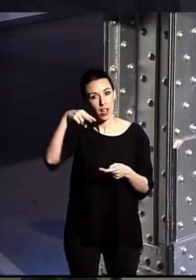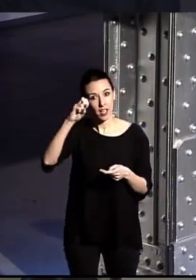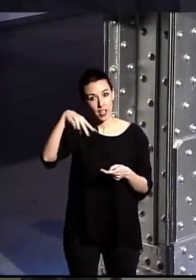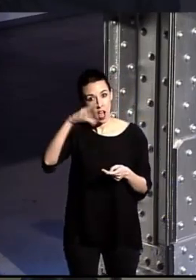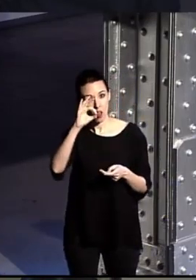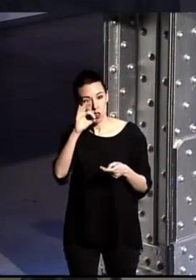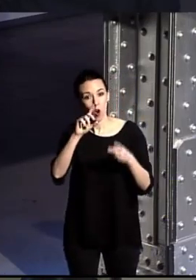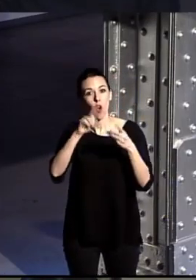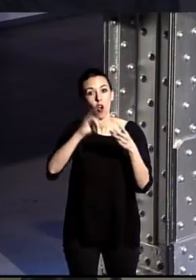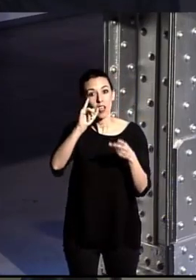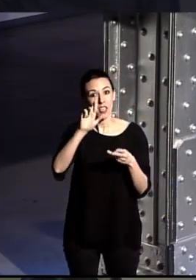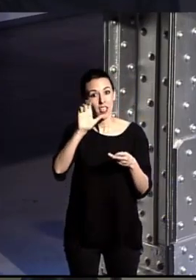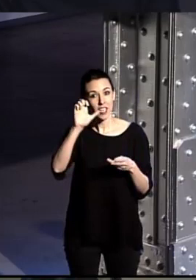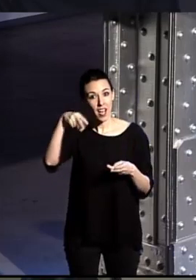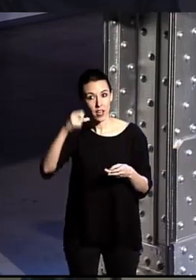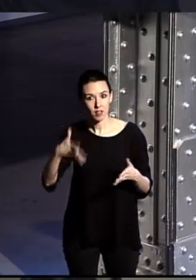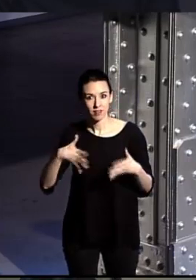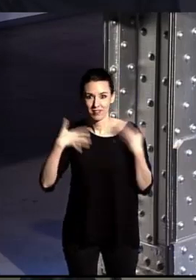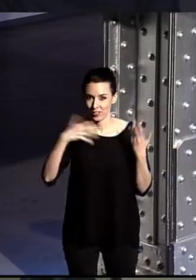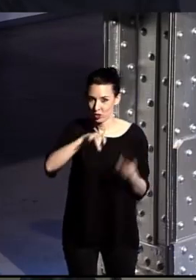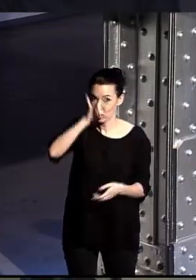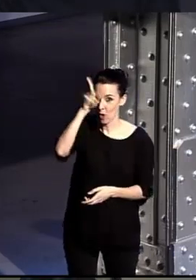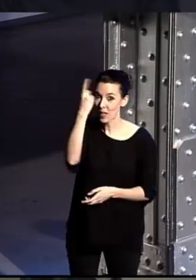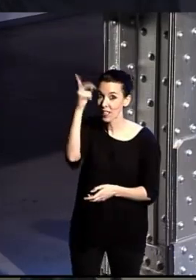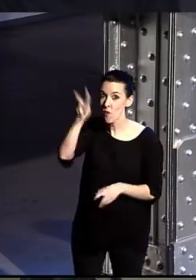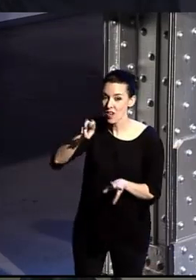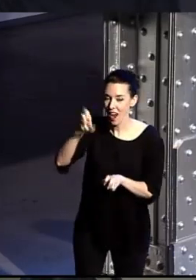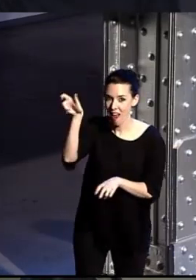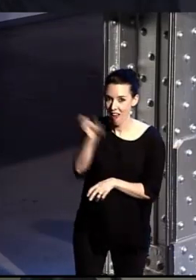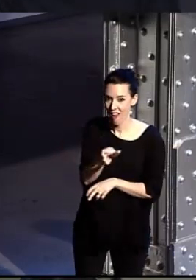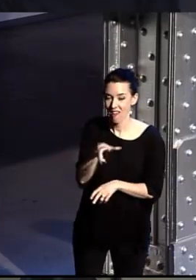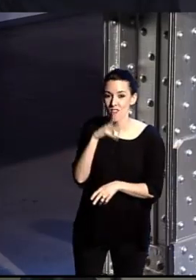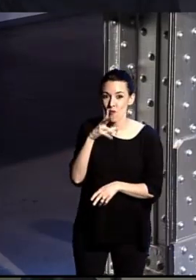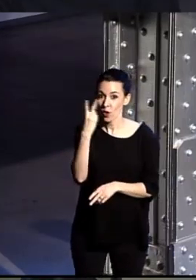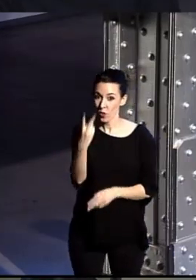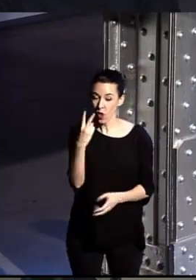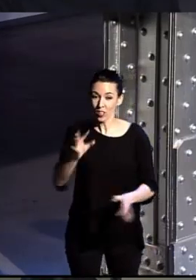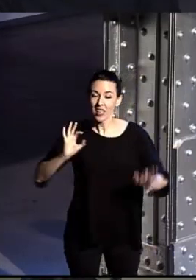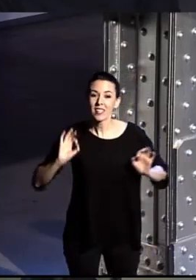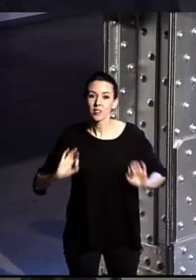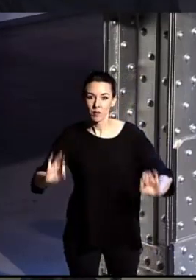una martiana sorpresa. Les he dicho que había 2 grandes especialistas en Julio